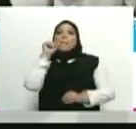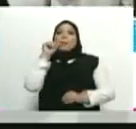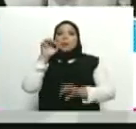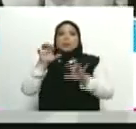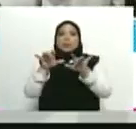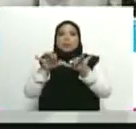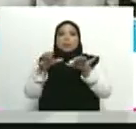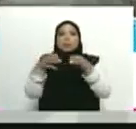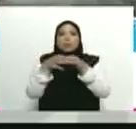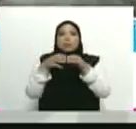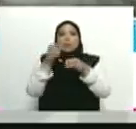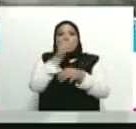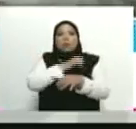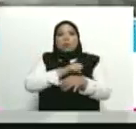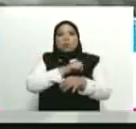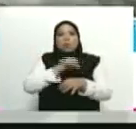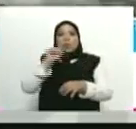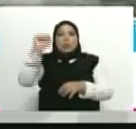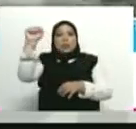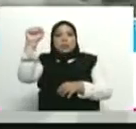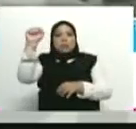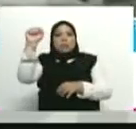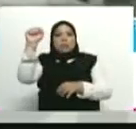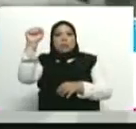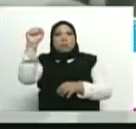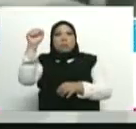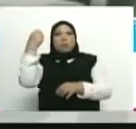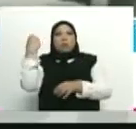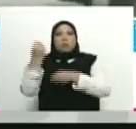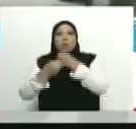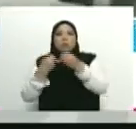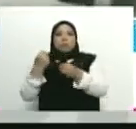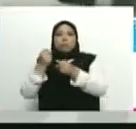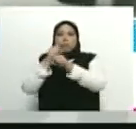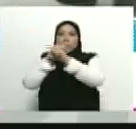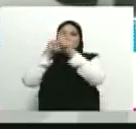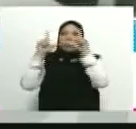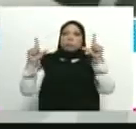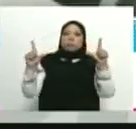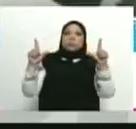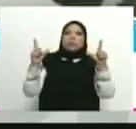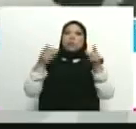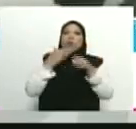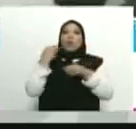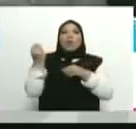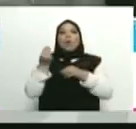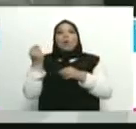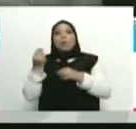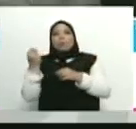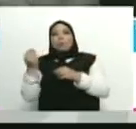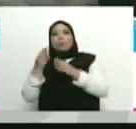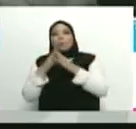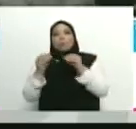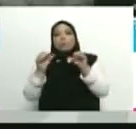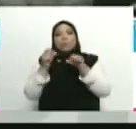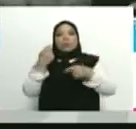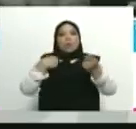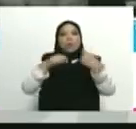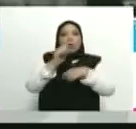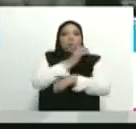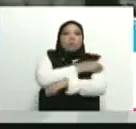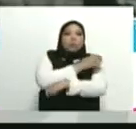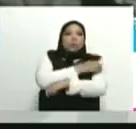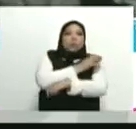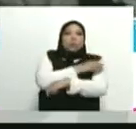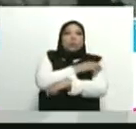secretario general de la Liga Socialista. Y eso consternó a toda aquella muchachada y a todos los sectores de la izquierda